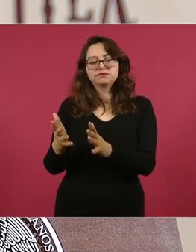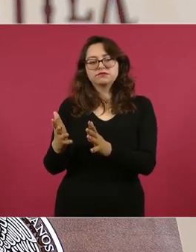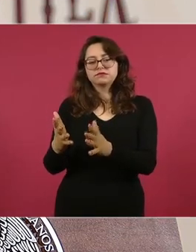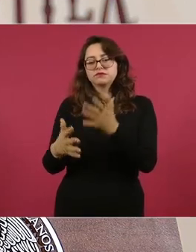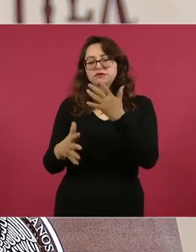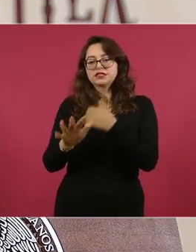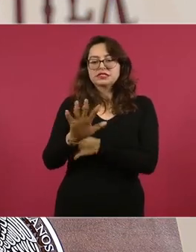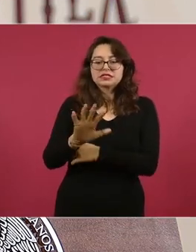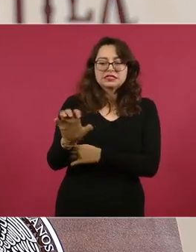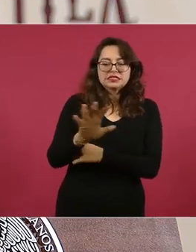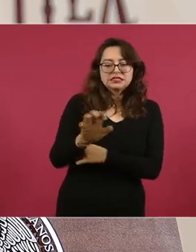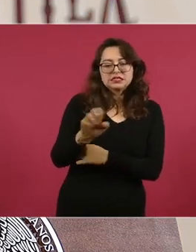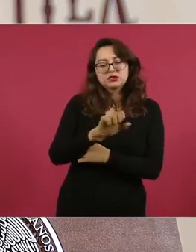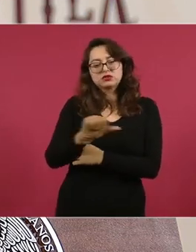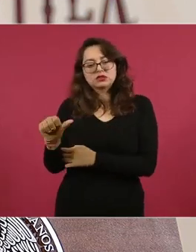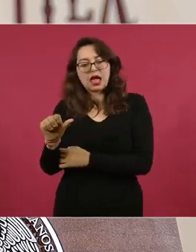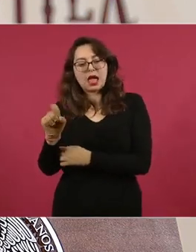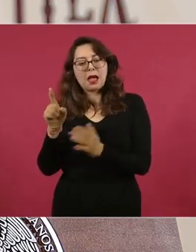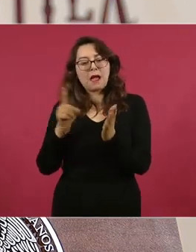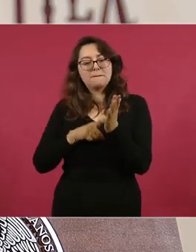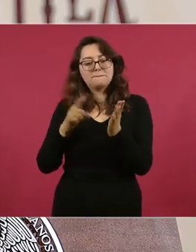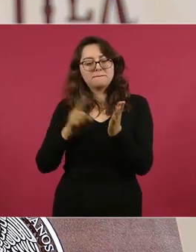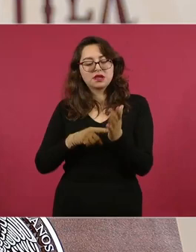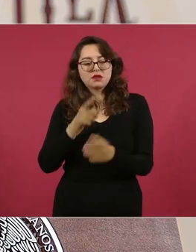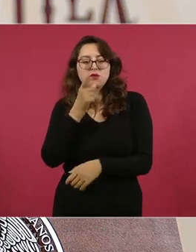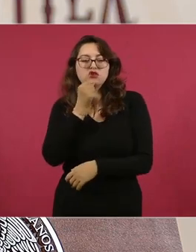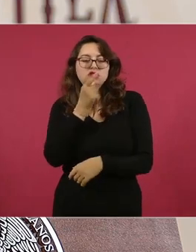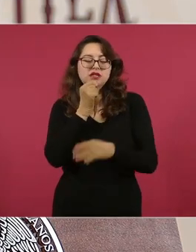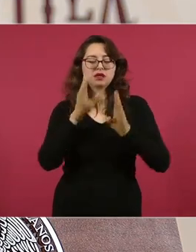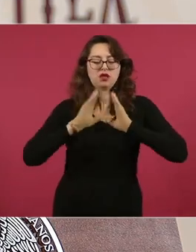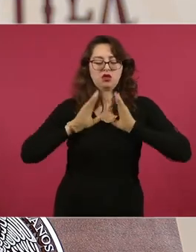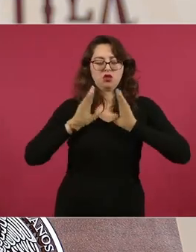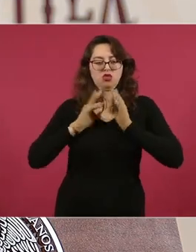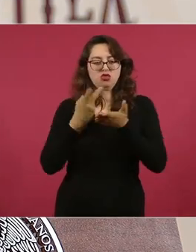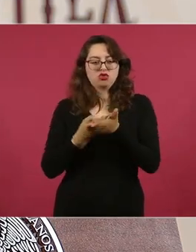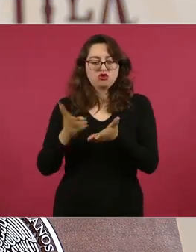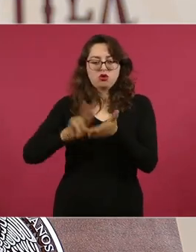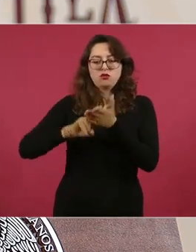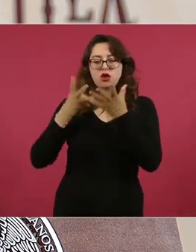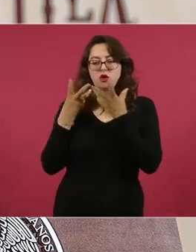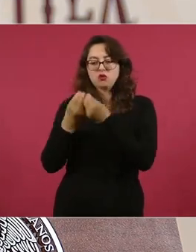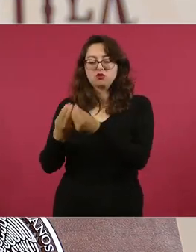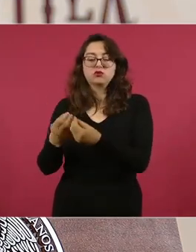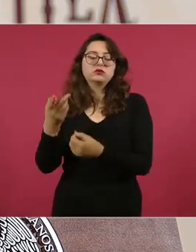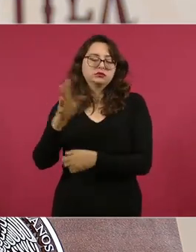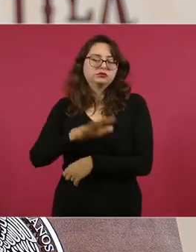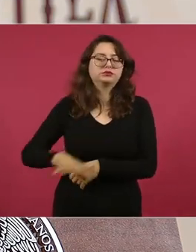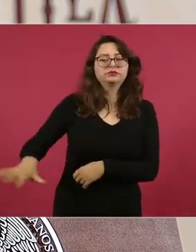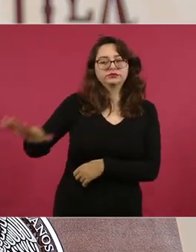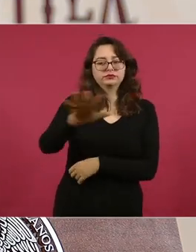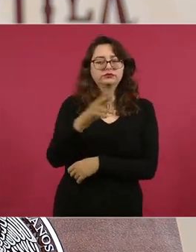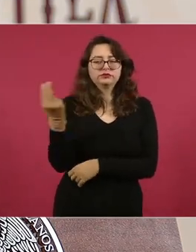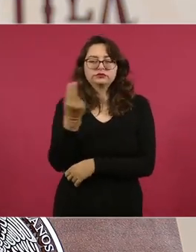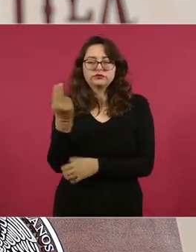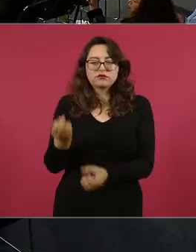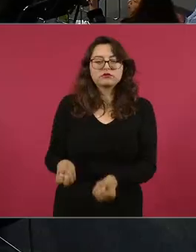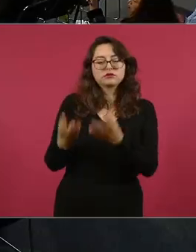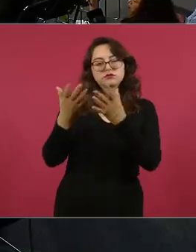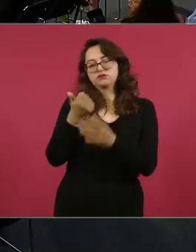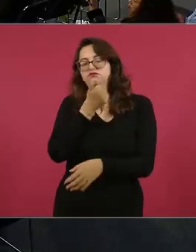entre 500 a 1000 hombres, dependiendo de lo que saquemos en el estudio, lo que vamos a cubrir en